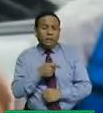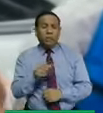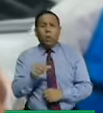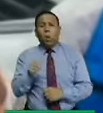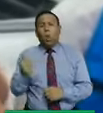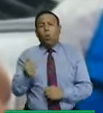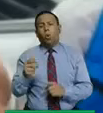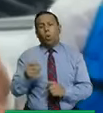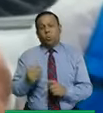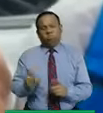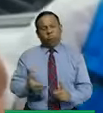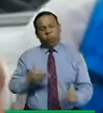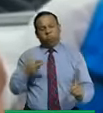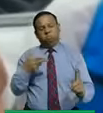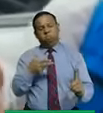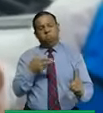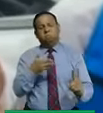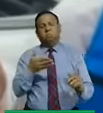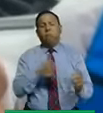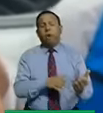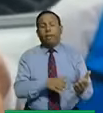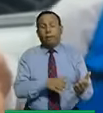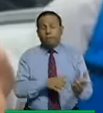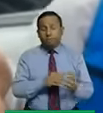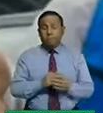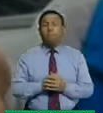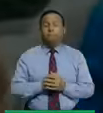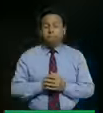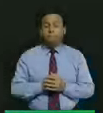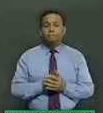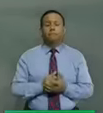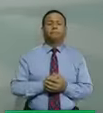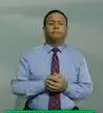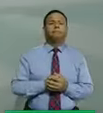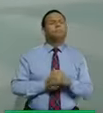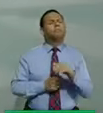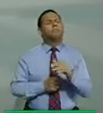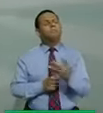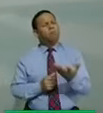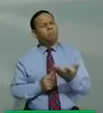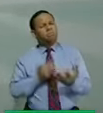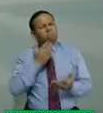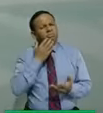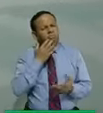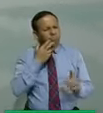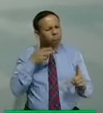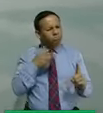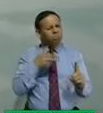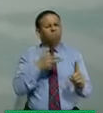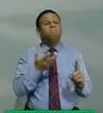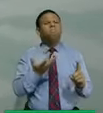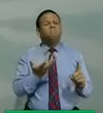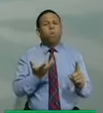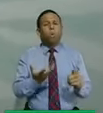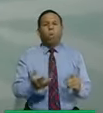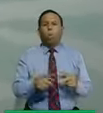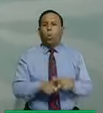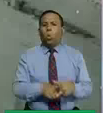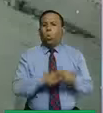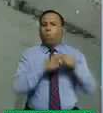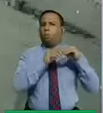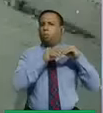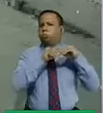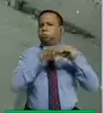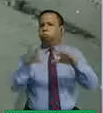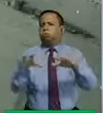vida de la persona que en este momento se encuentra fallecida. Pero ese crimen desencadenaría una ola de atentados.